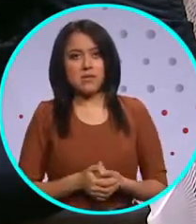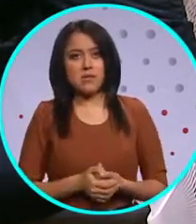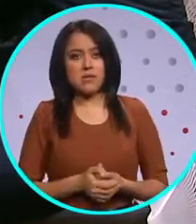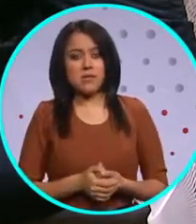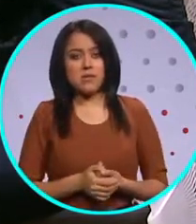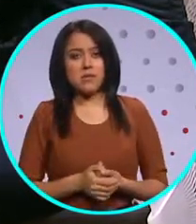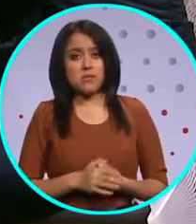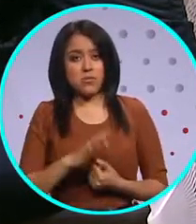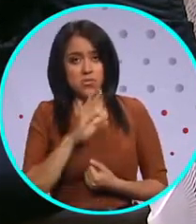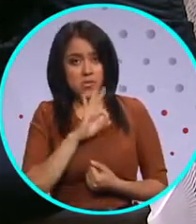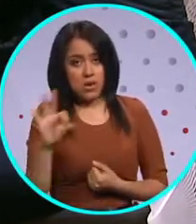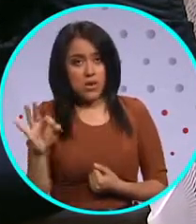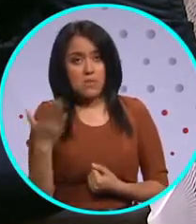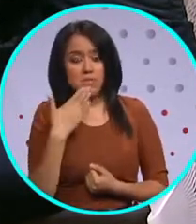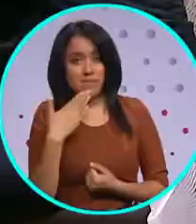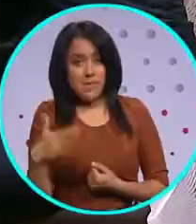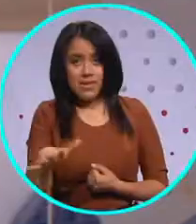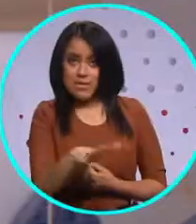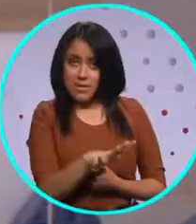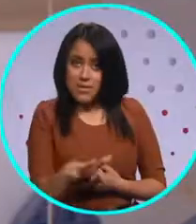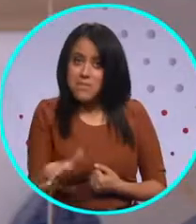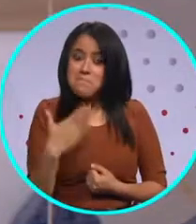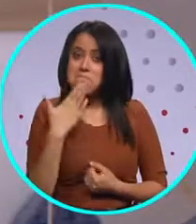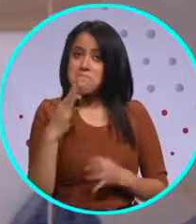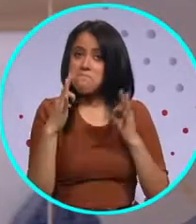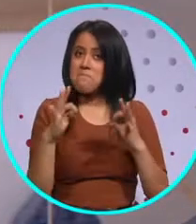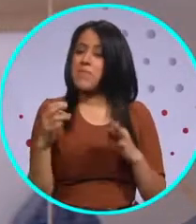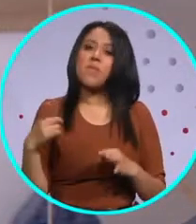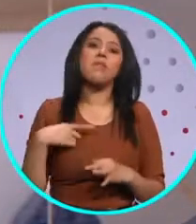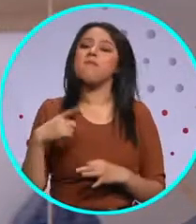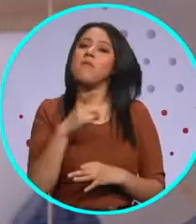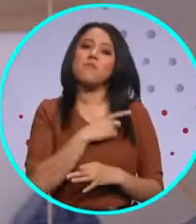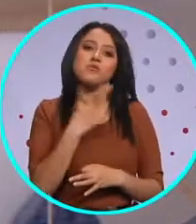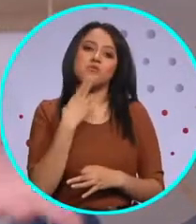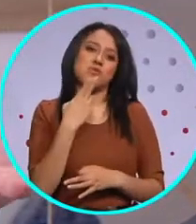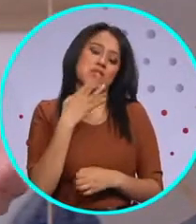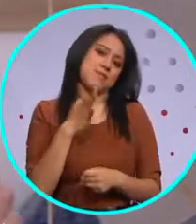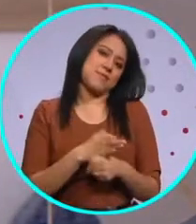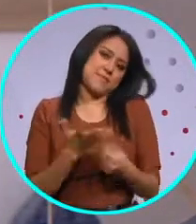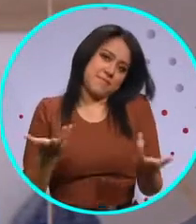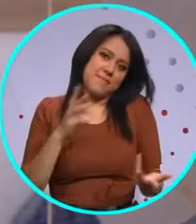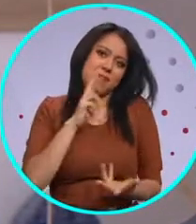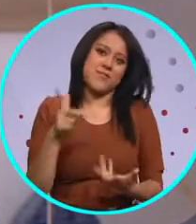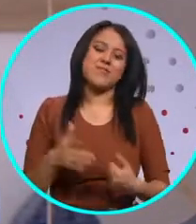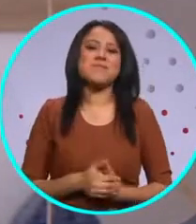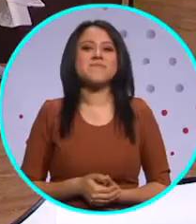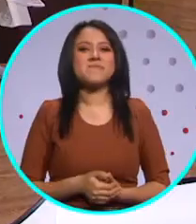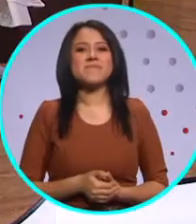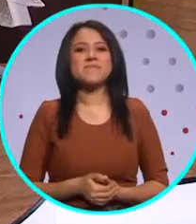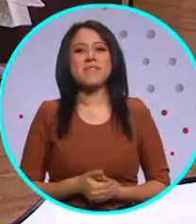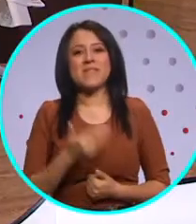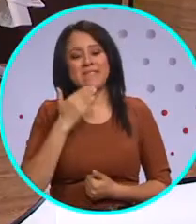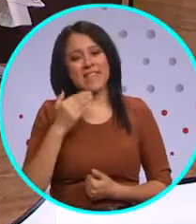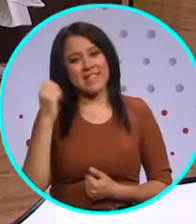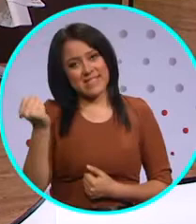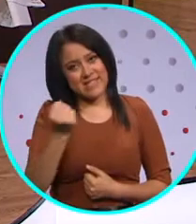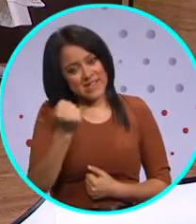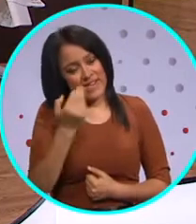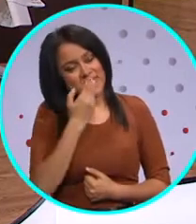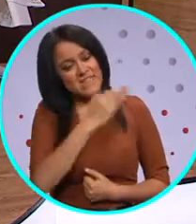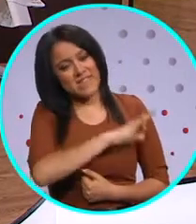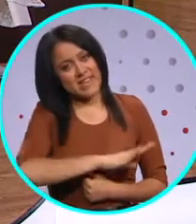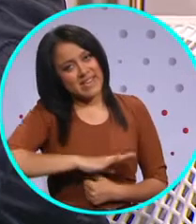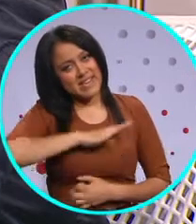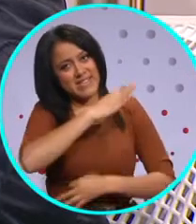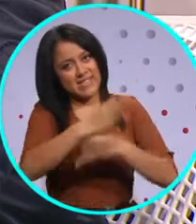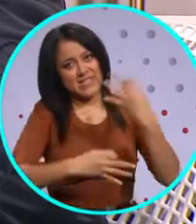y con esto ponerse en orden la ciudad con lo que a todos los no manejaba y un celular vamos a hacerlo gigante deseo mucho éxito y te felicito por todas las acciones